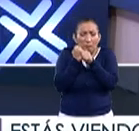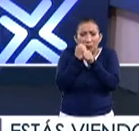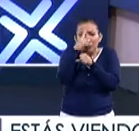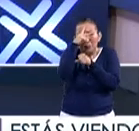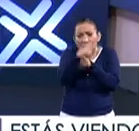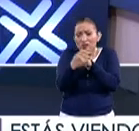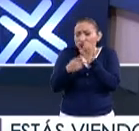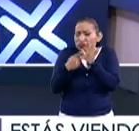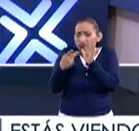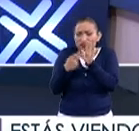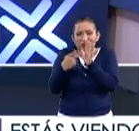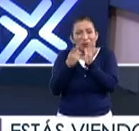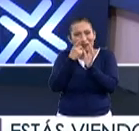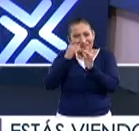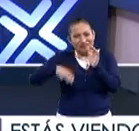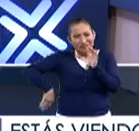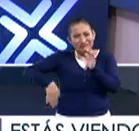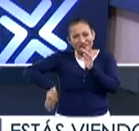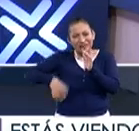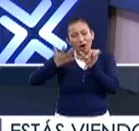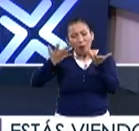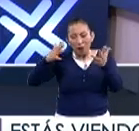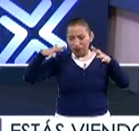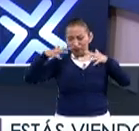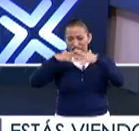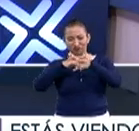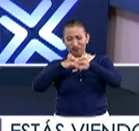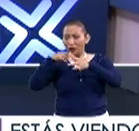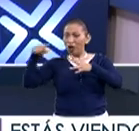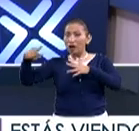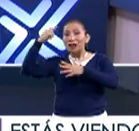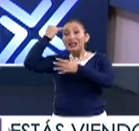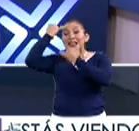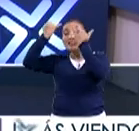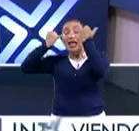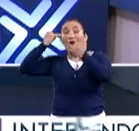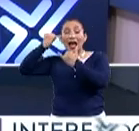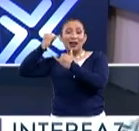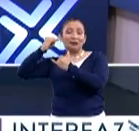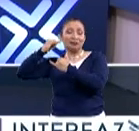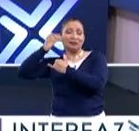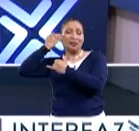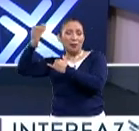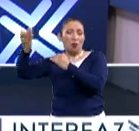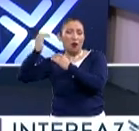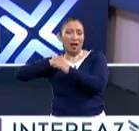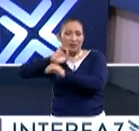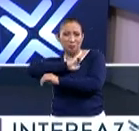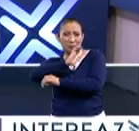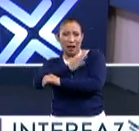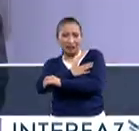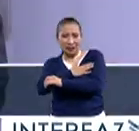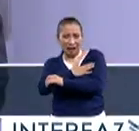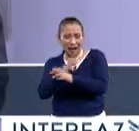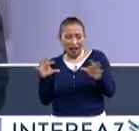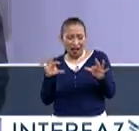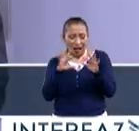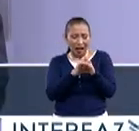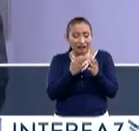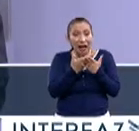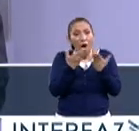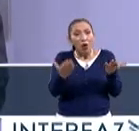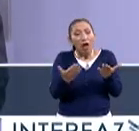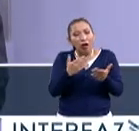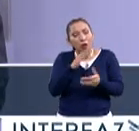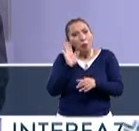mexicanos? Como bien usted nos mencionaba, se mezcló también con las creencias coloniales y ha llegado hasta nuestros días